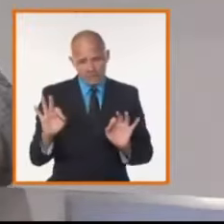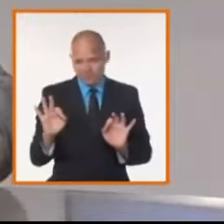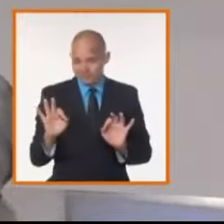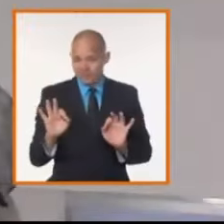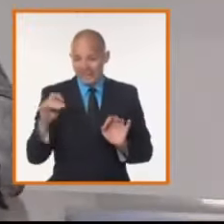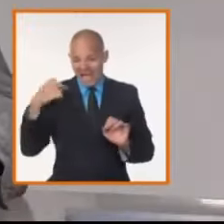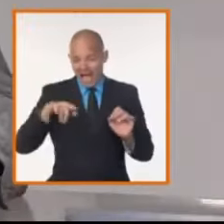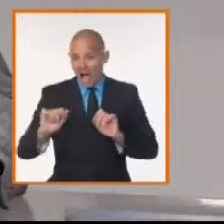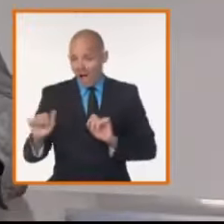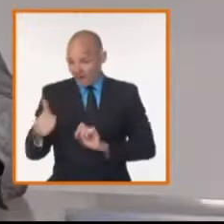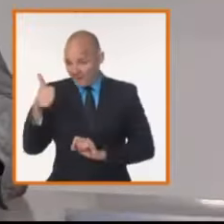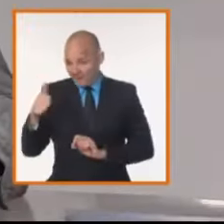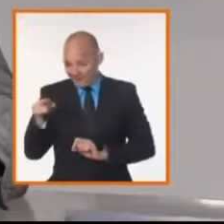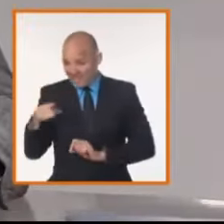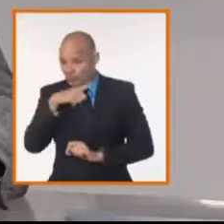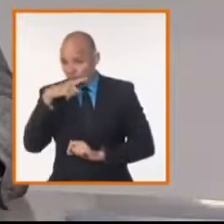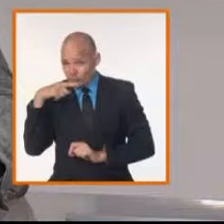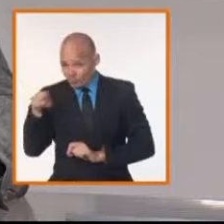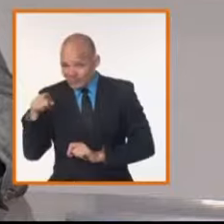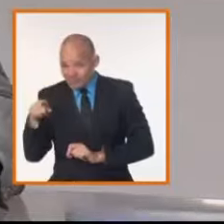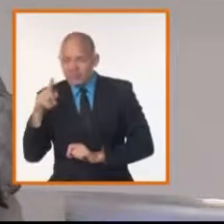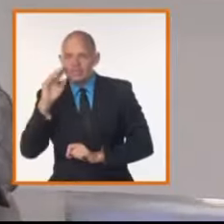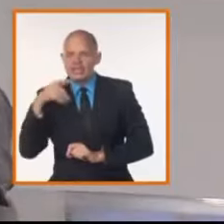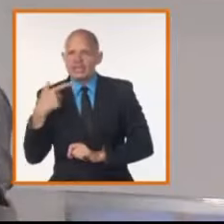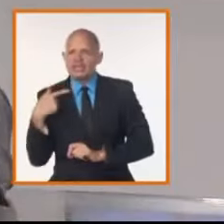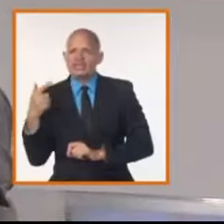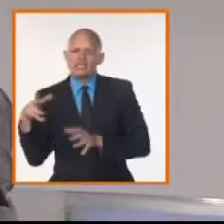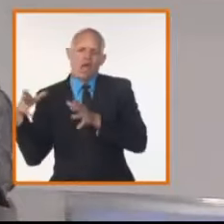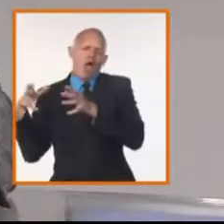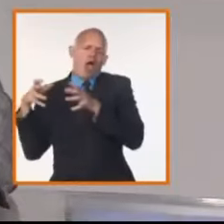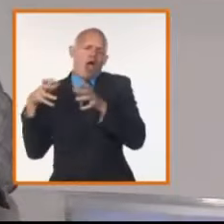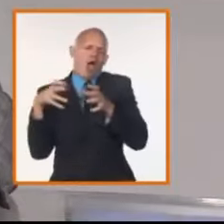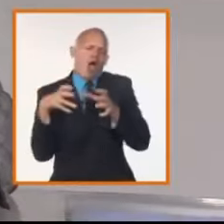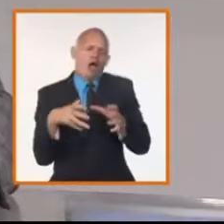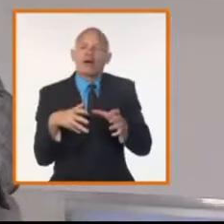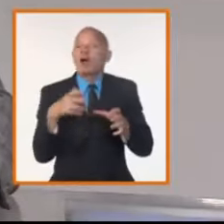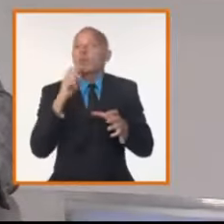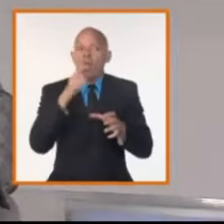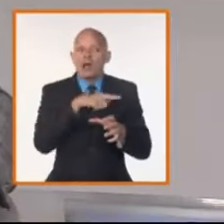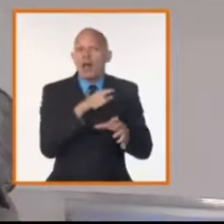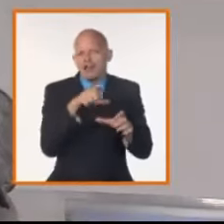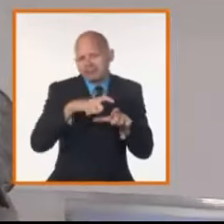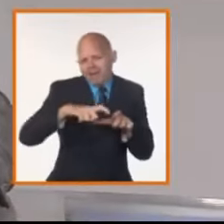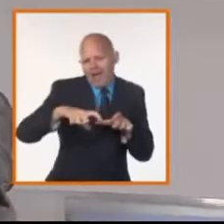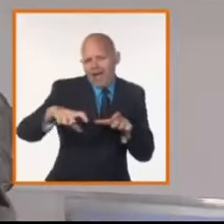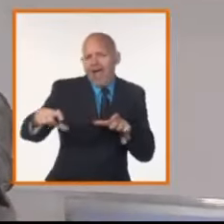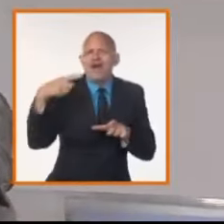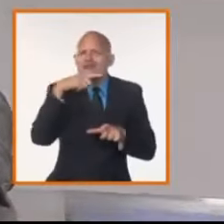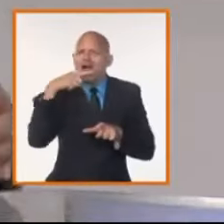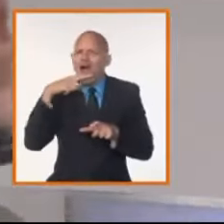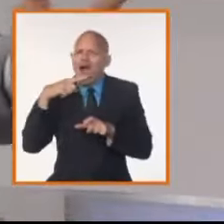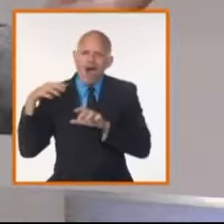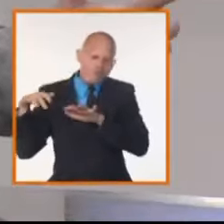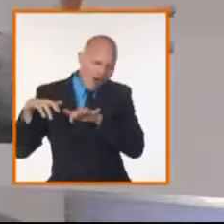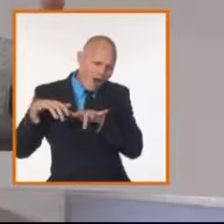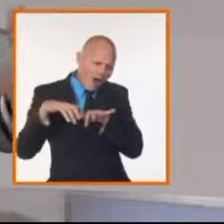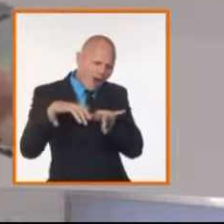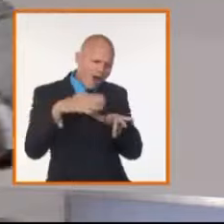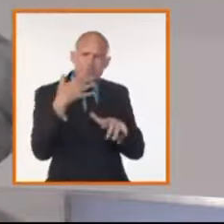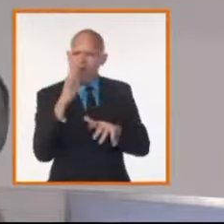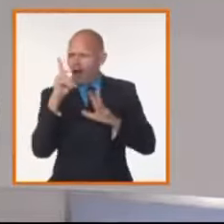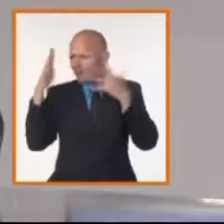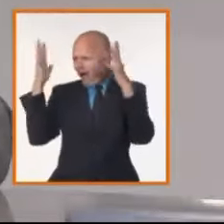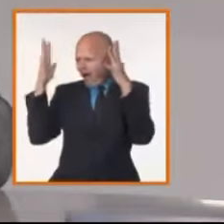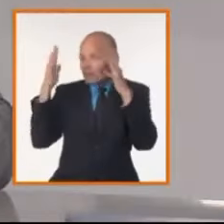visita Putin se fue prácticamente con todo su gabinete incluida la directora del Banco Central con todo su gabinete completamente ys te digo el